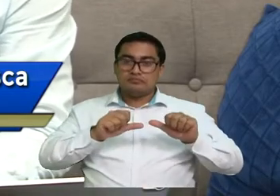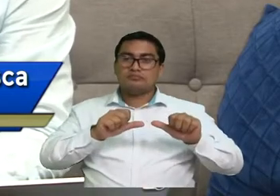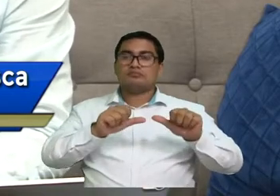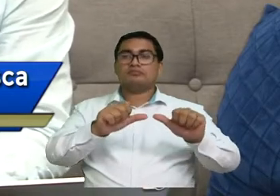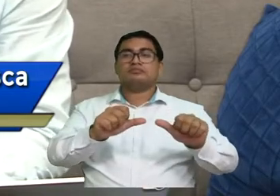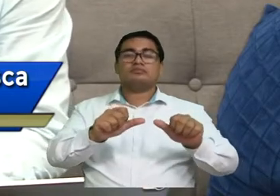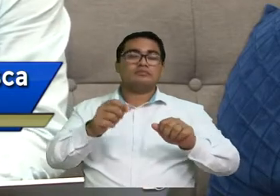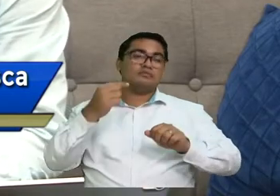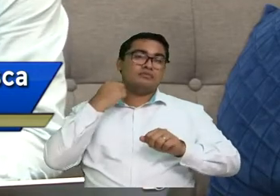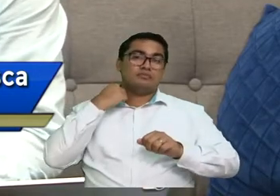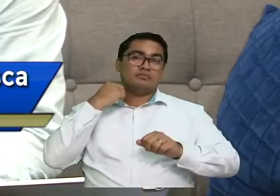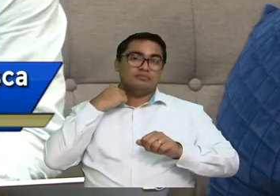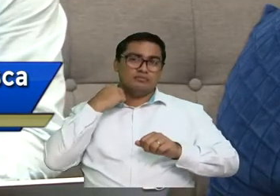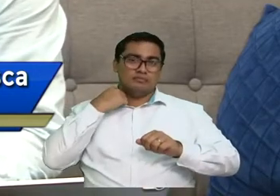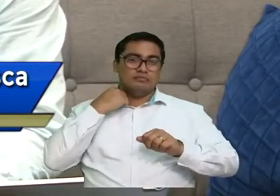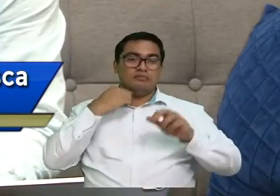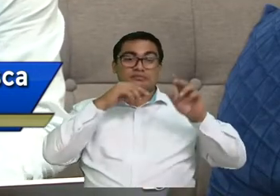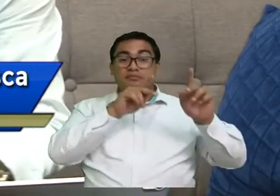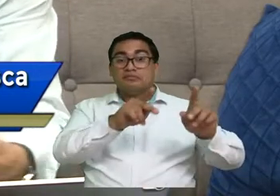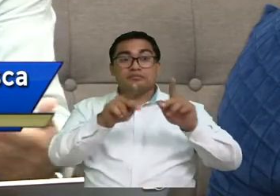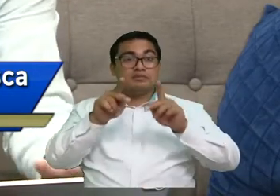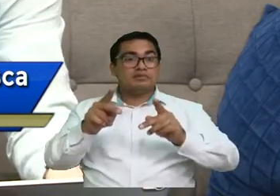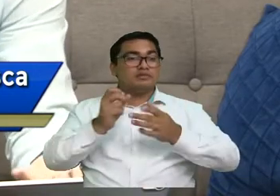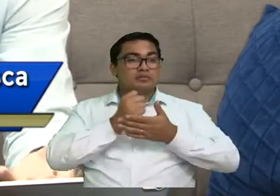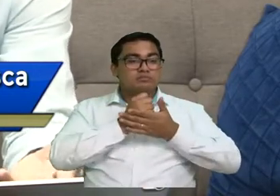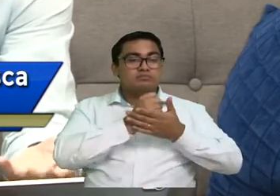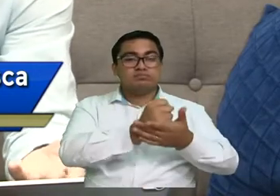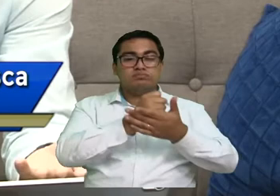estado siempre al lado de la gente.